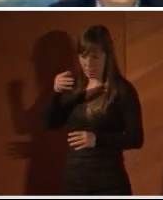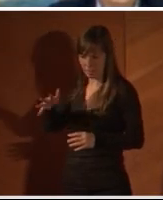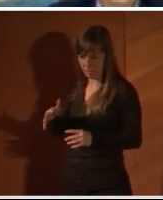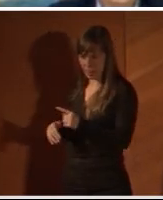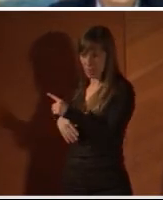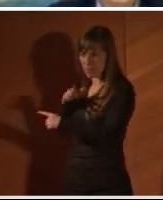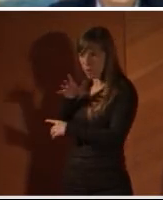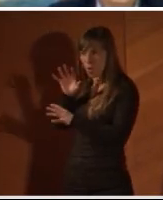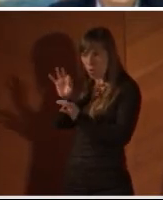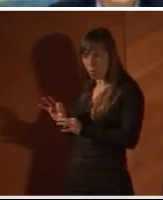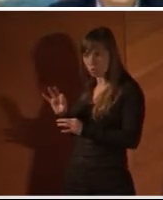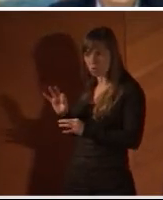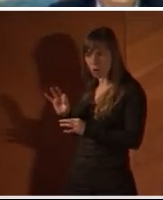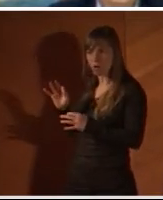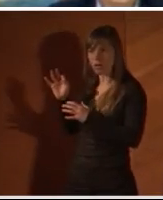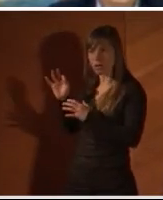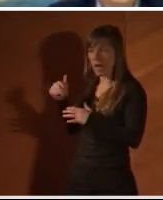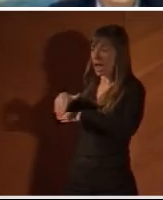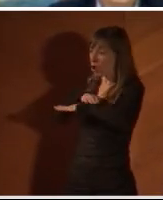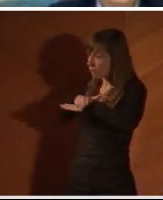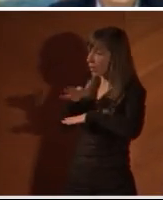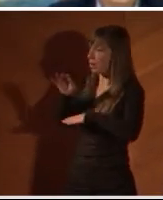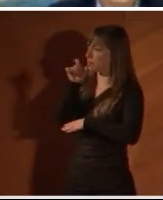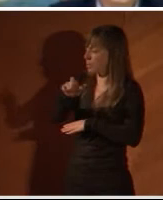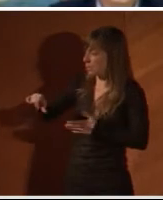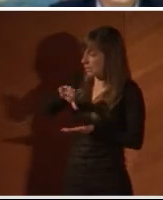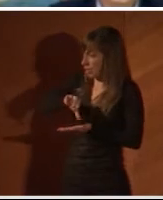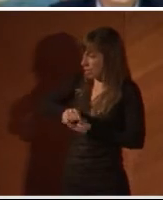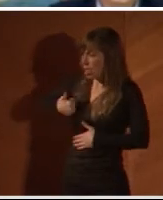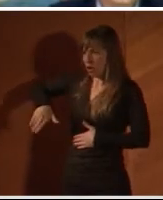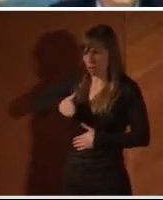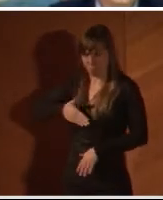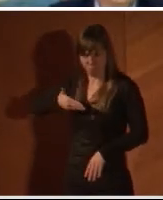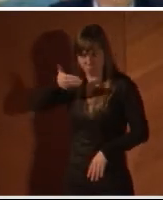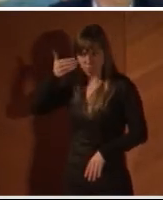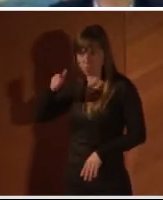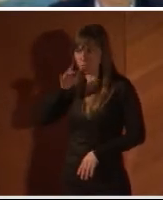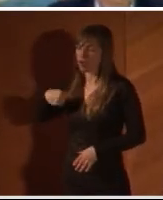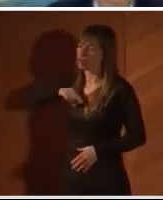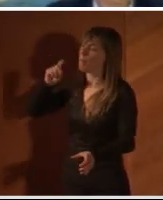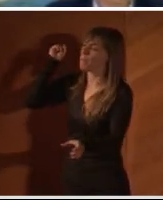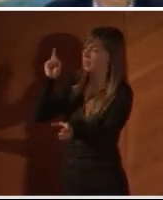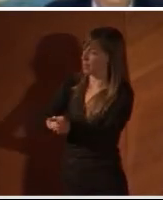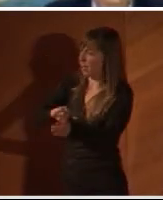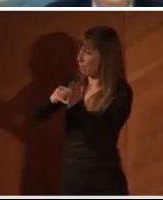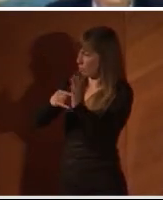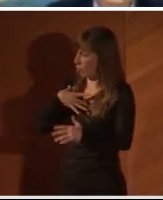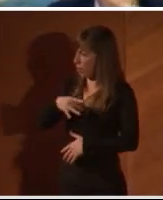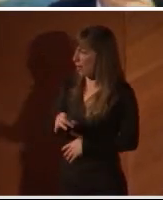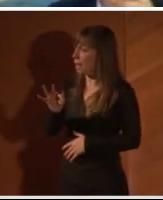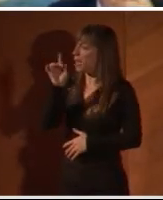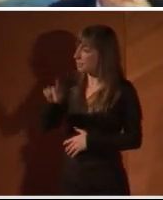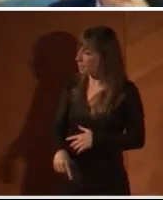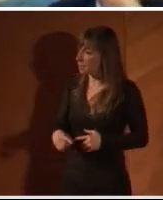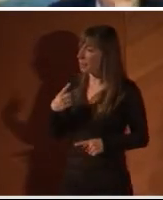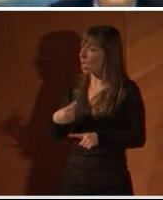de Horacio Rodríguez Larreta, el jefe de gobierno de la ciudad, tenemos el honor de ser parte de este proyecto y rectificar nuestra intención